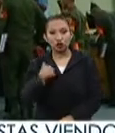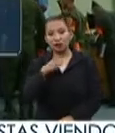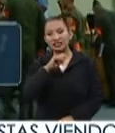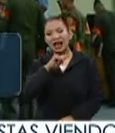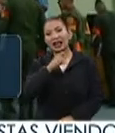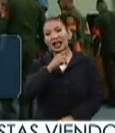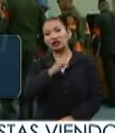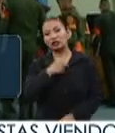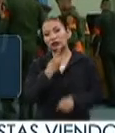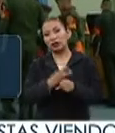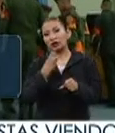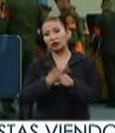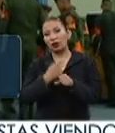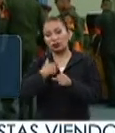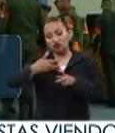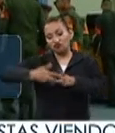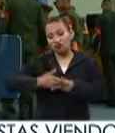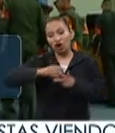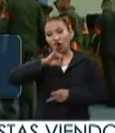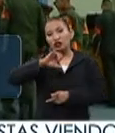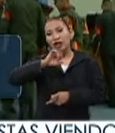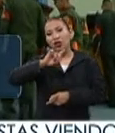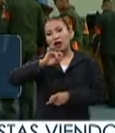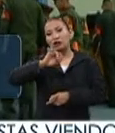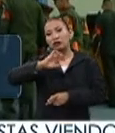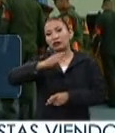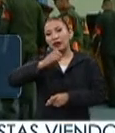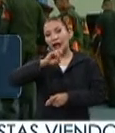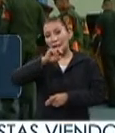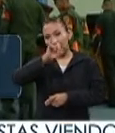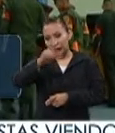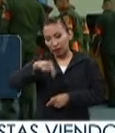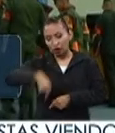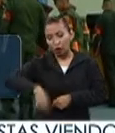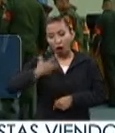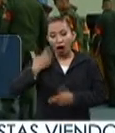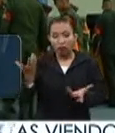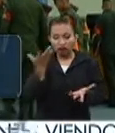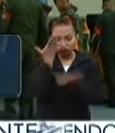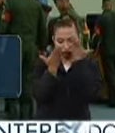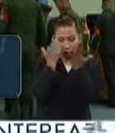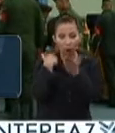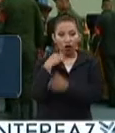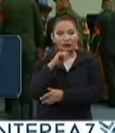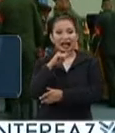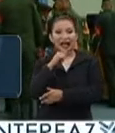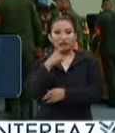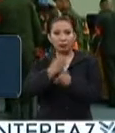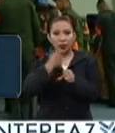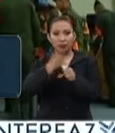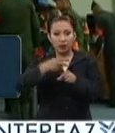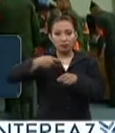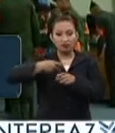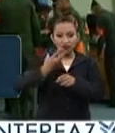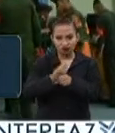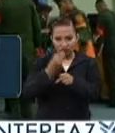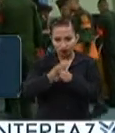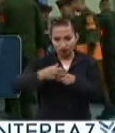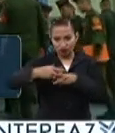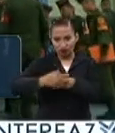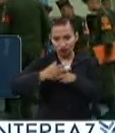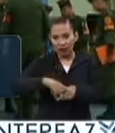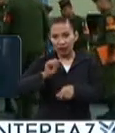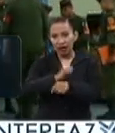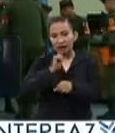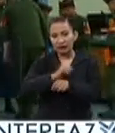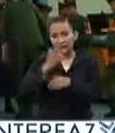sargento segundo mecánico automotriz, José Eduardo García Chávez. Aquí vengo a formarme como sargento primero mecánico automotriz en la Escuela